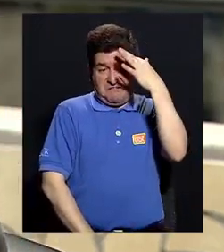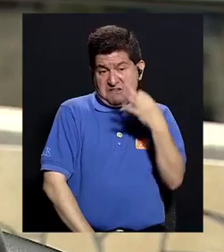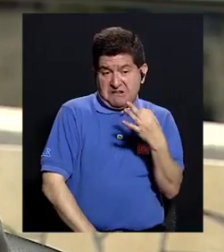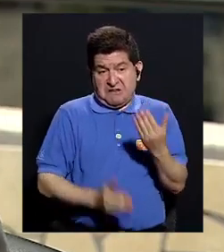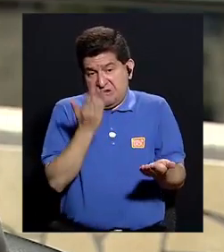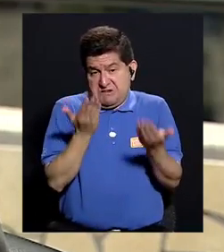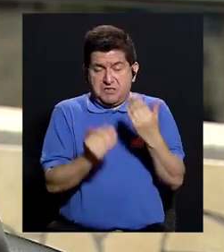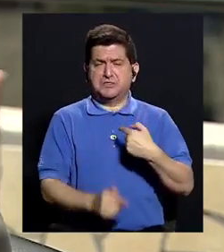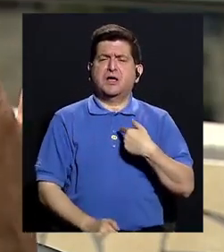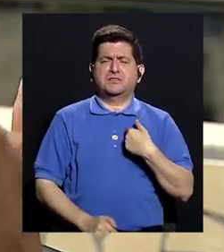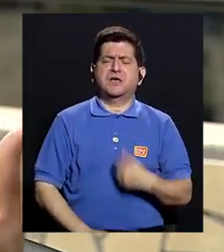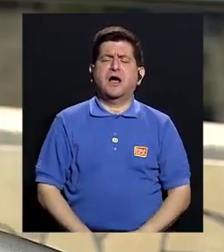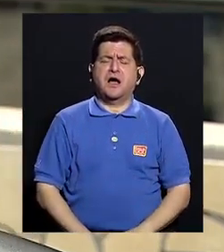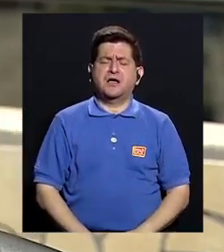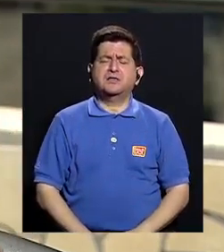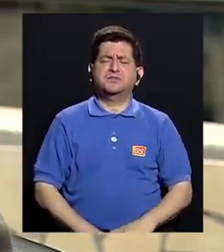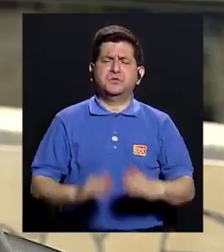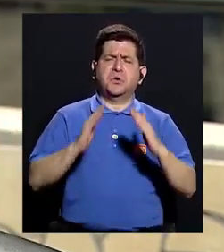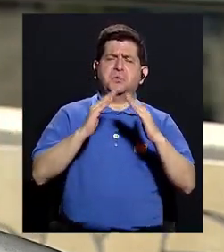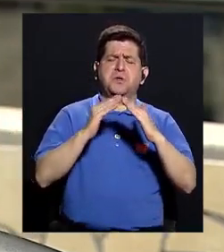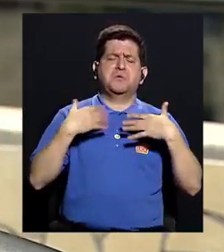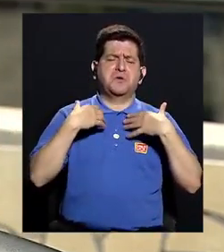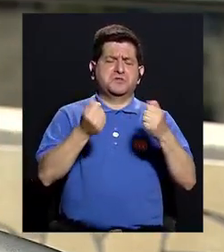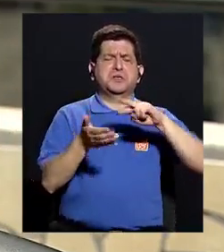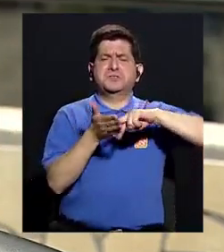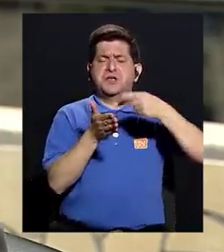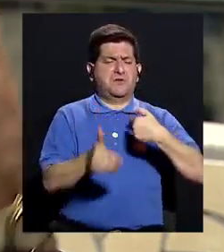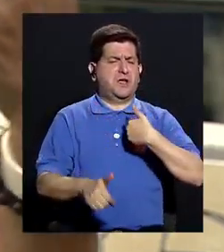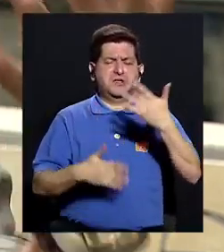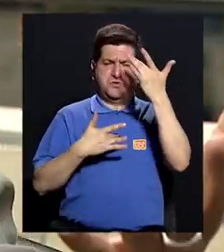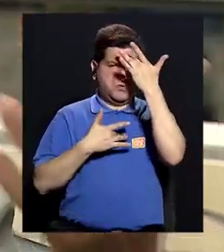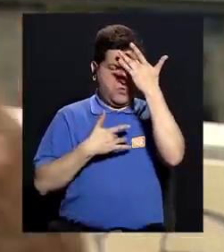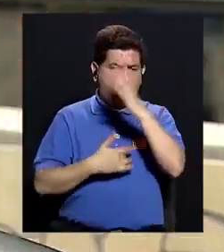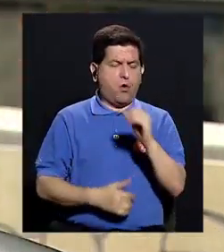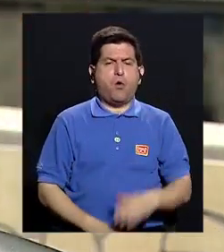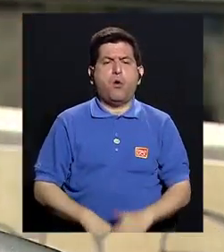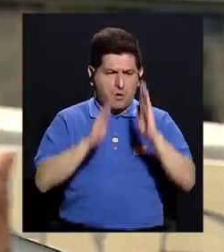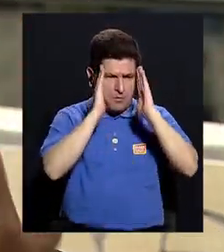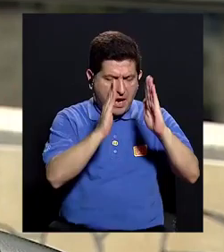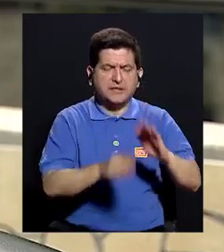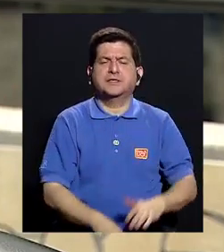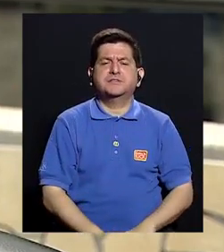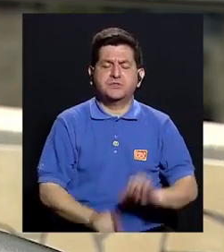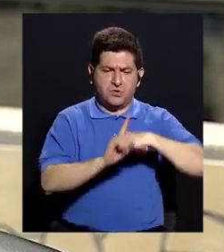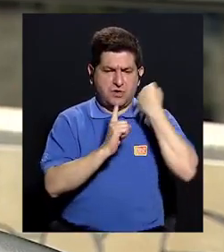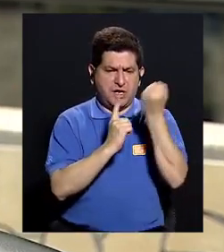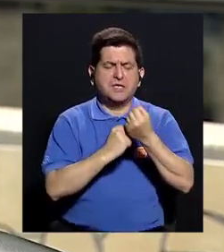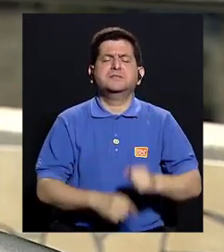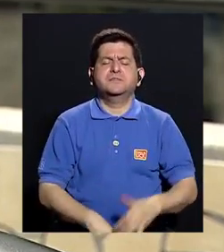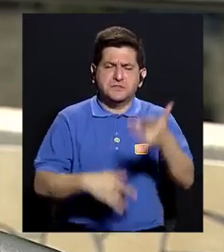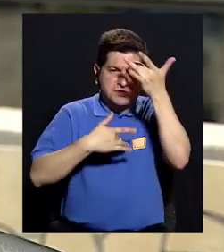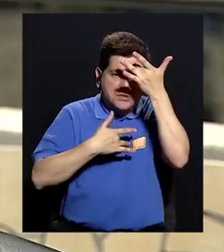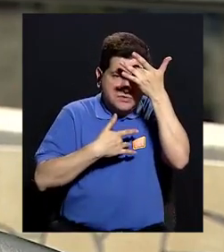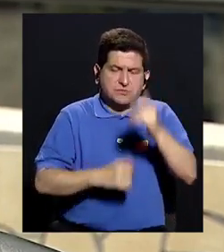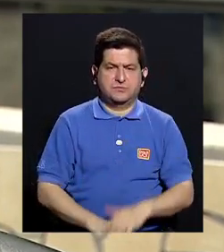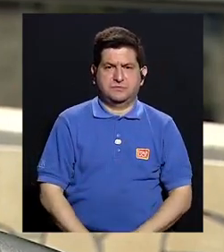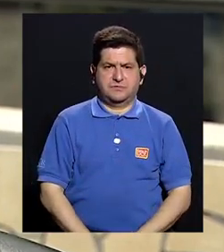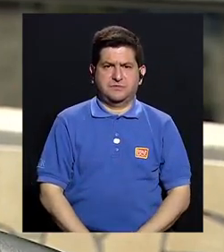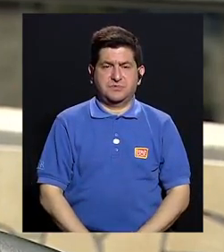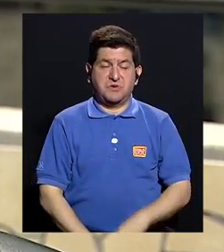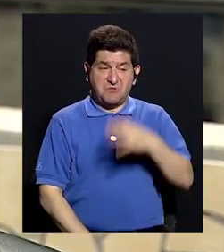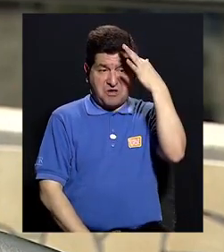Creemos que yo vivo con salud porque no estoy enfermo o porque me atendieron, vieron una enfermedad. Más bien, ¿verdad? Y